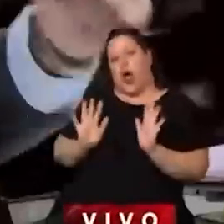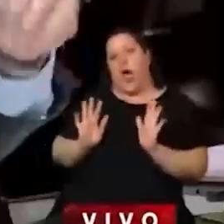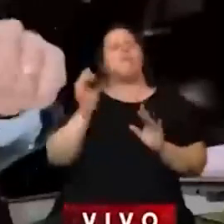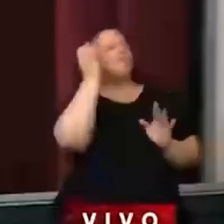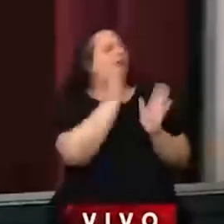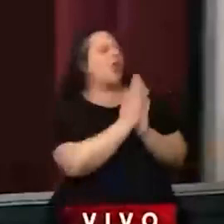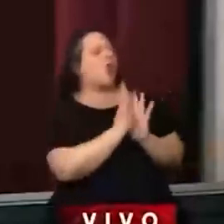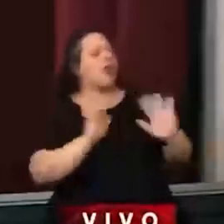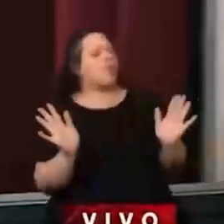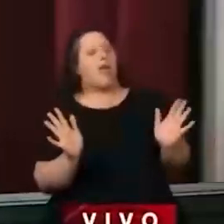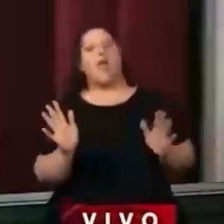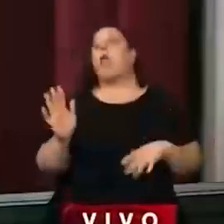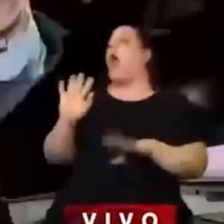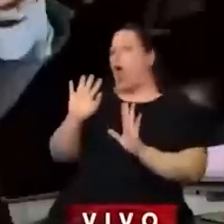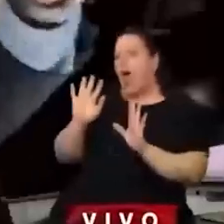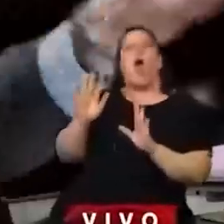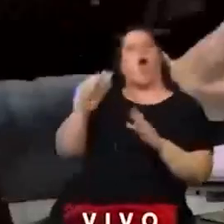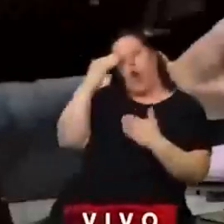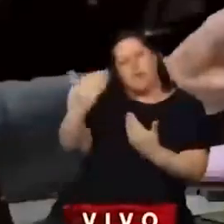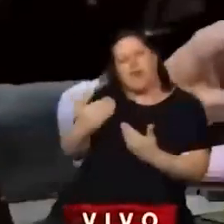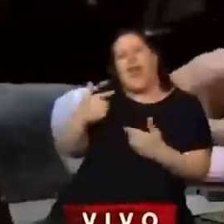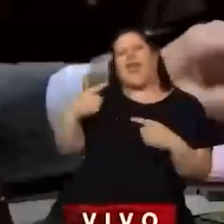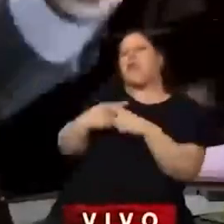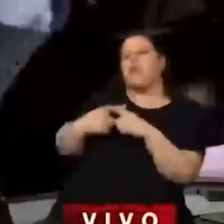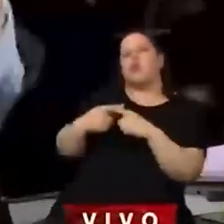yo a mí me tocó, no se discuten. Todos los demás hablaron bien